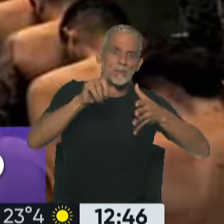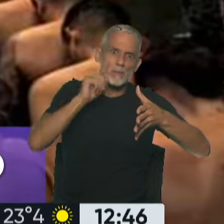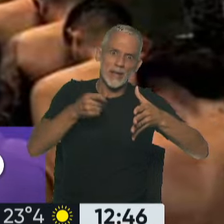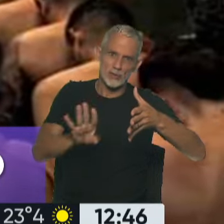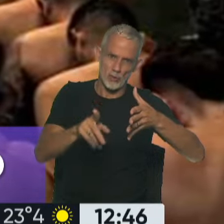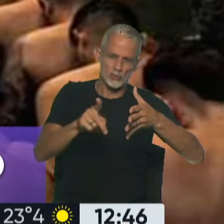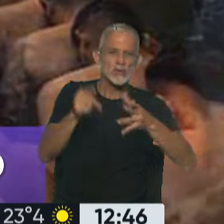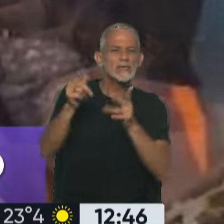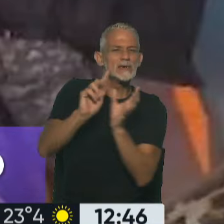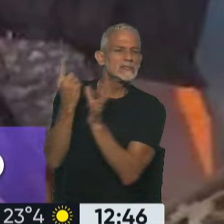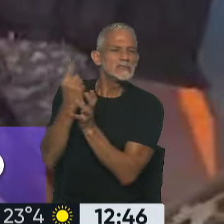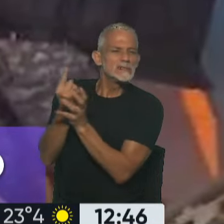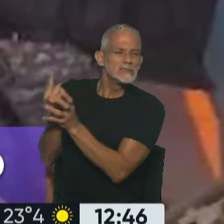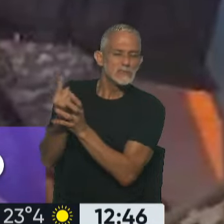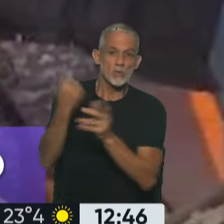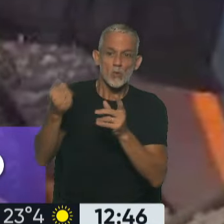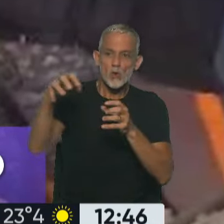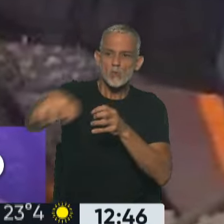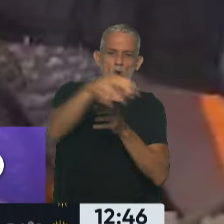pabellones de aislamiento, uno en cada módulo.